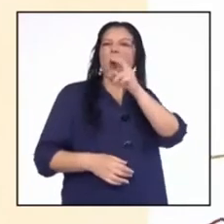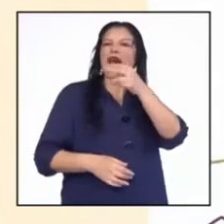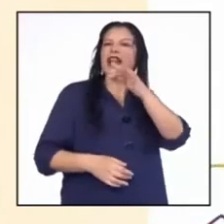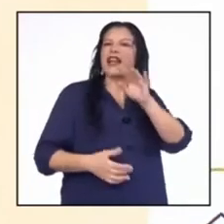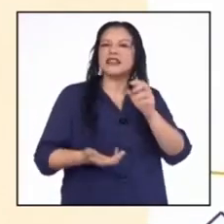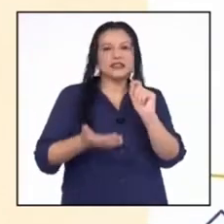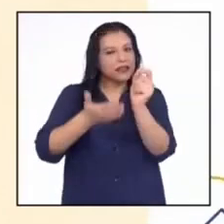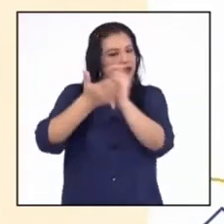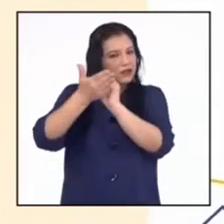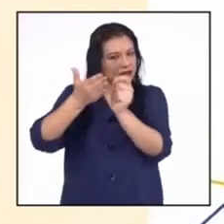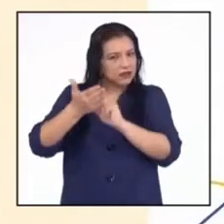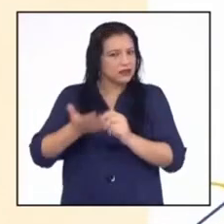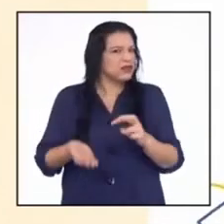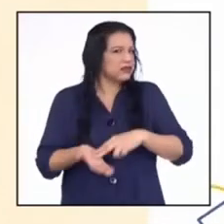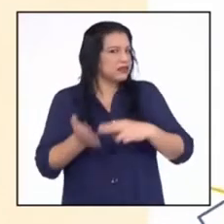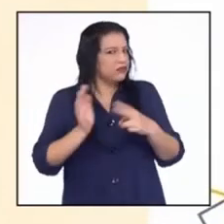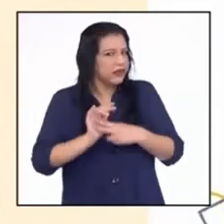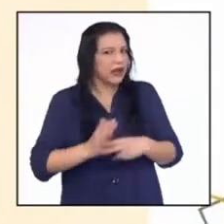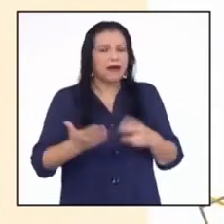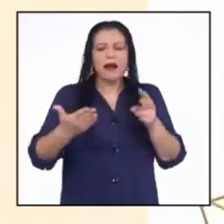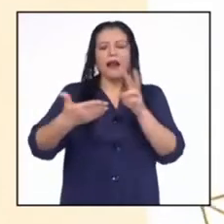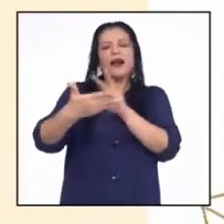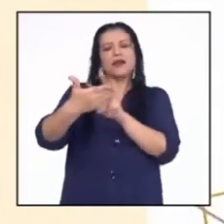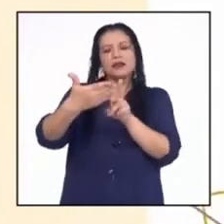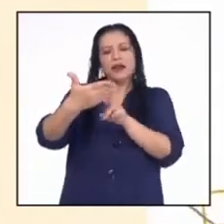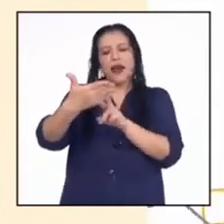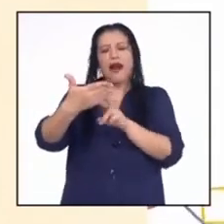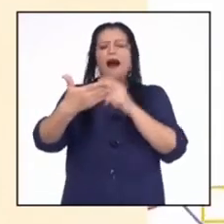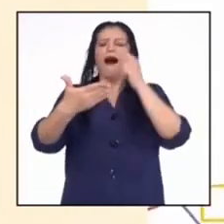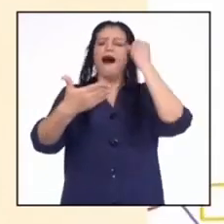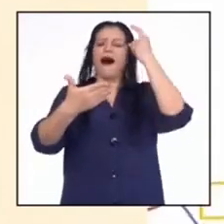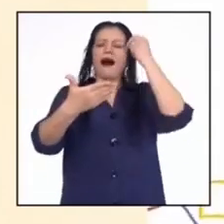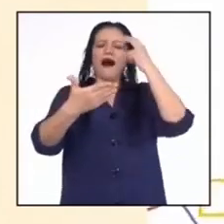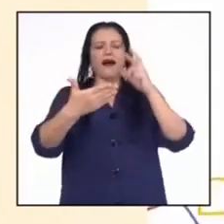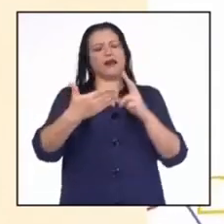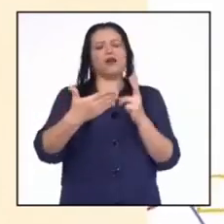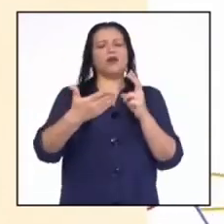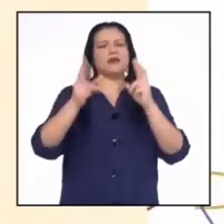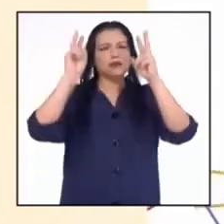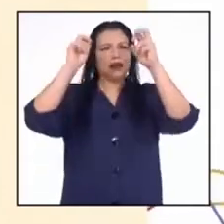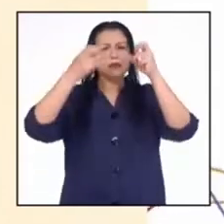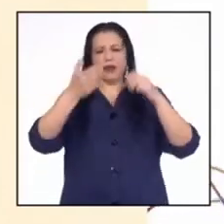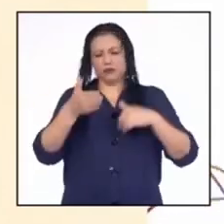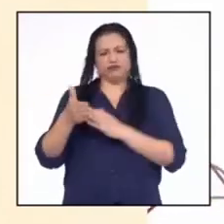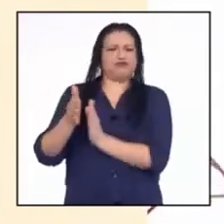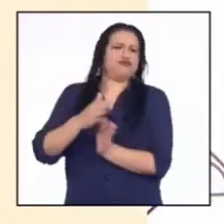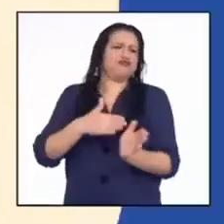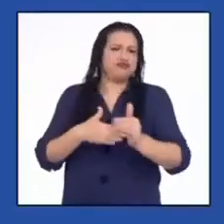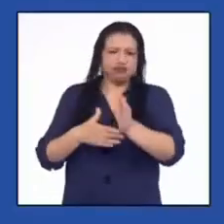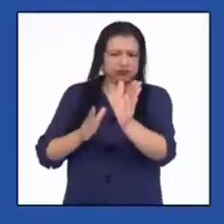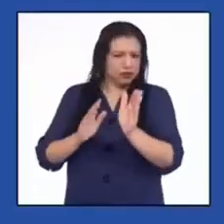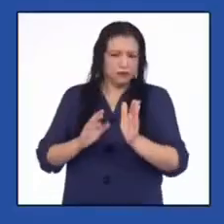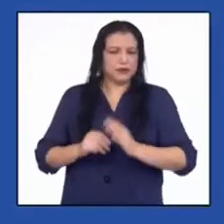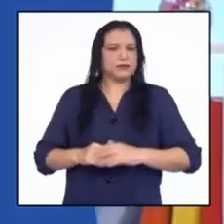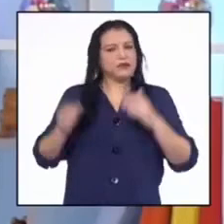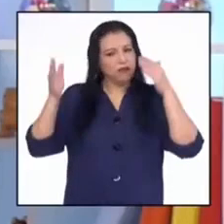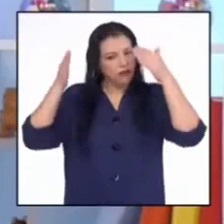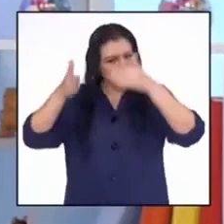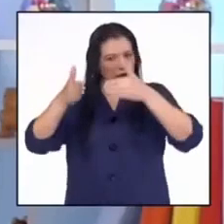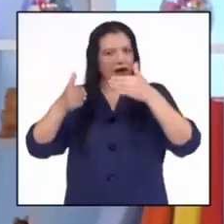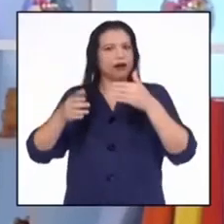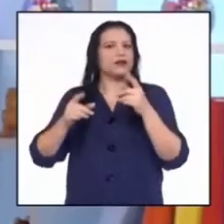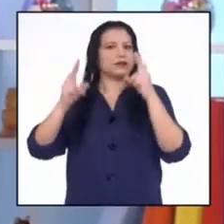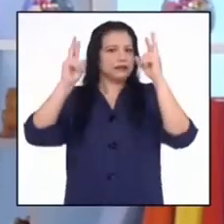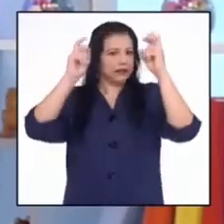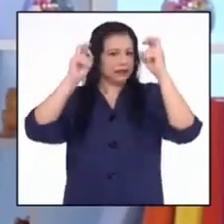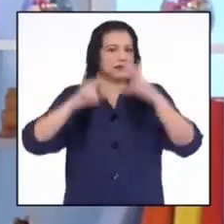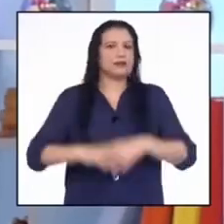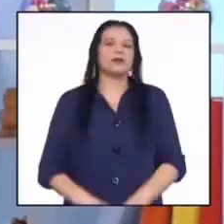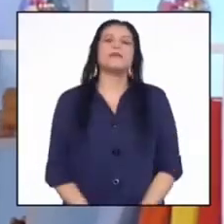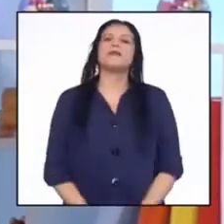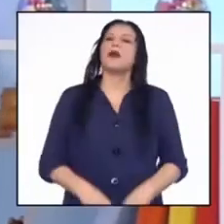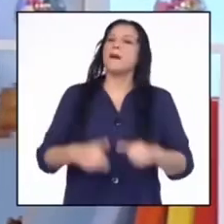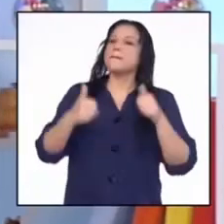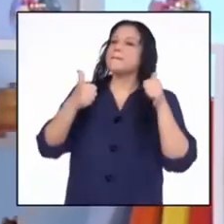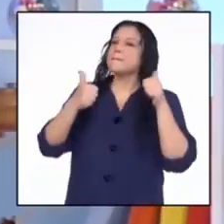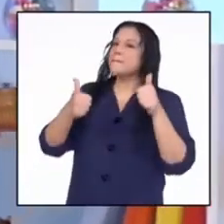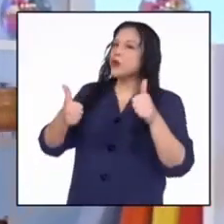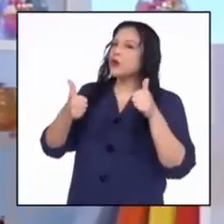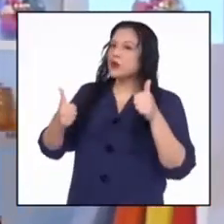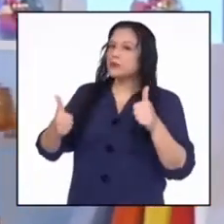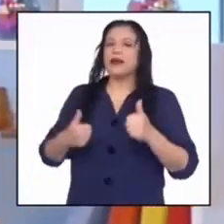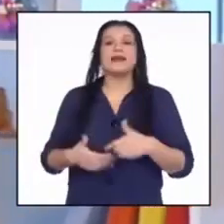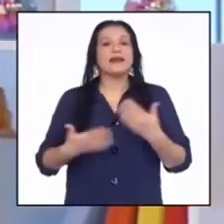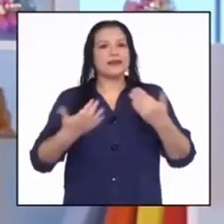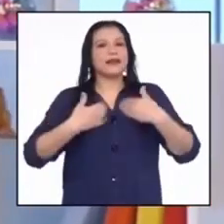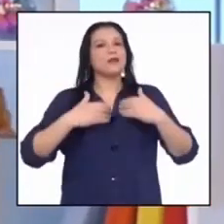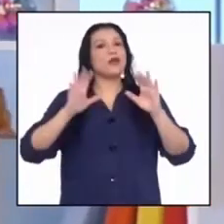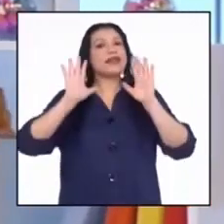textual, para que el texto tenga sentido y no nos vayamos del tema. Genial, entonces ya tenemos los